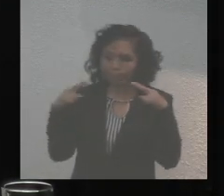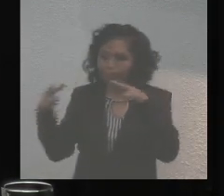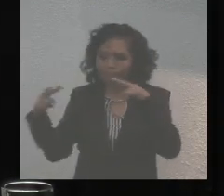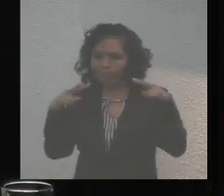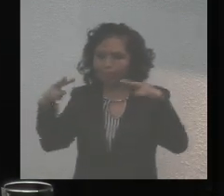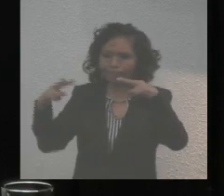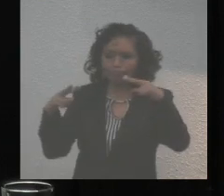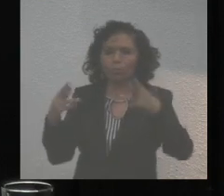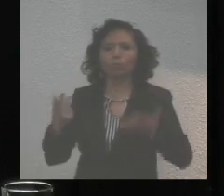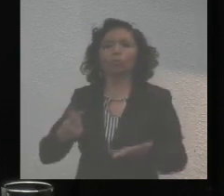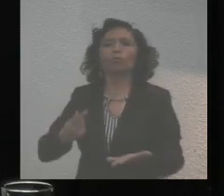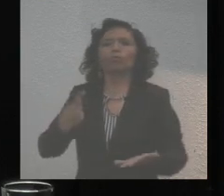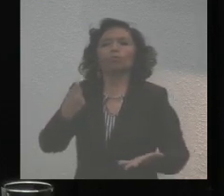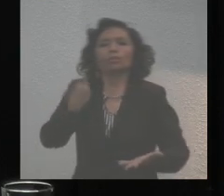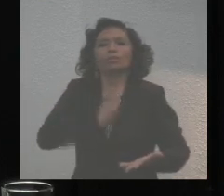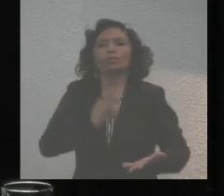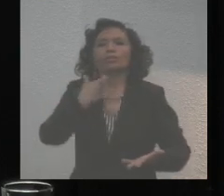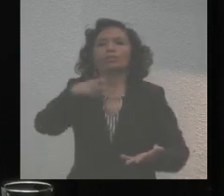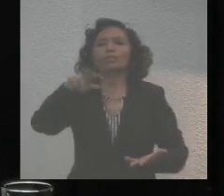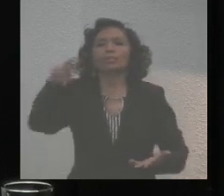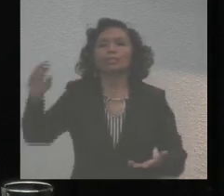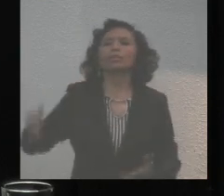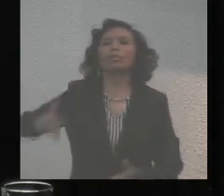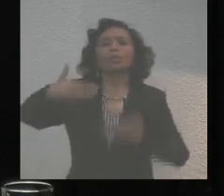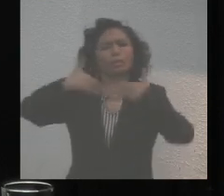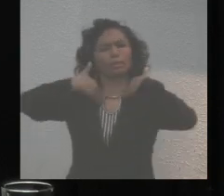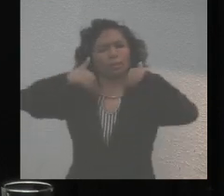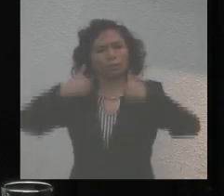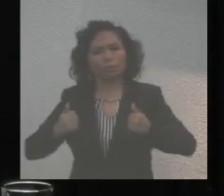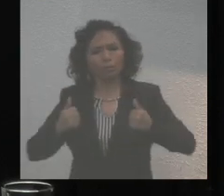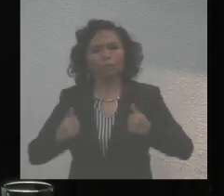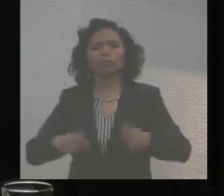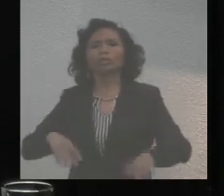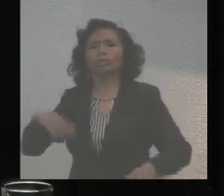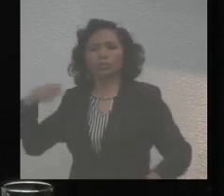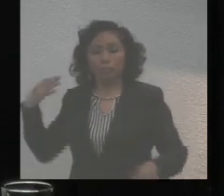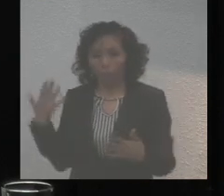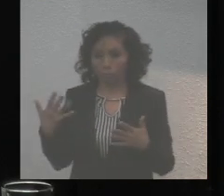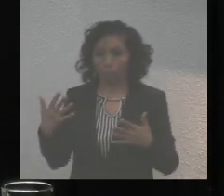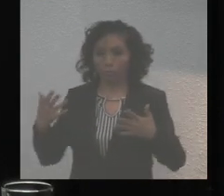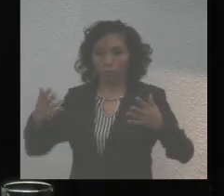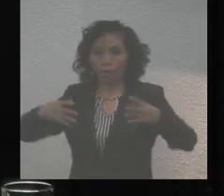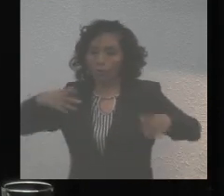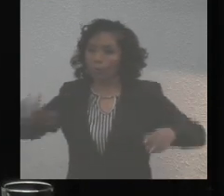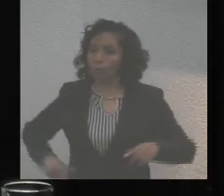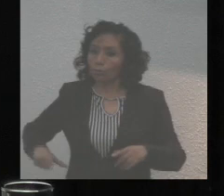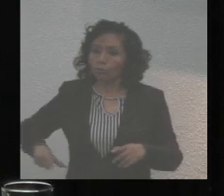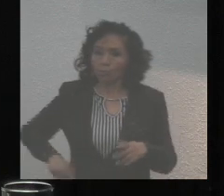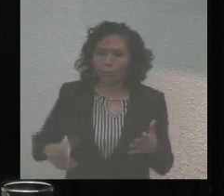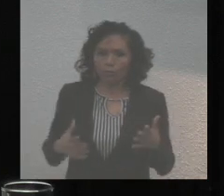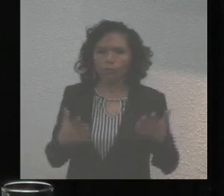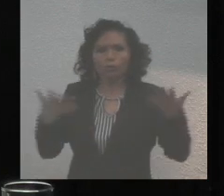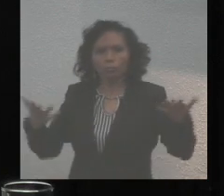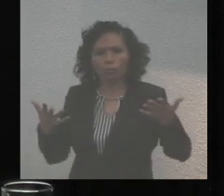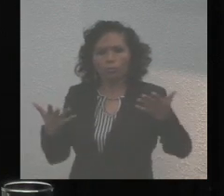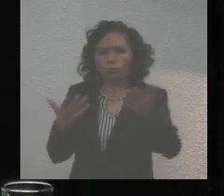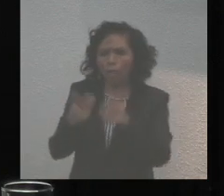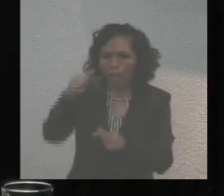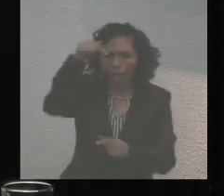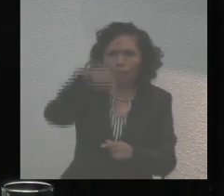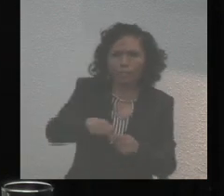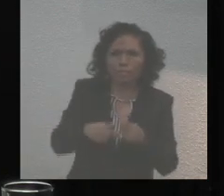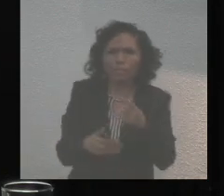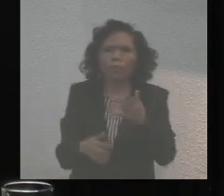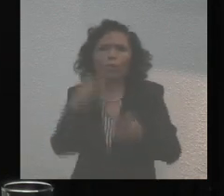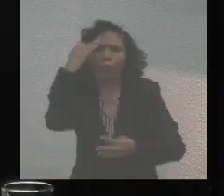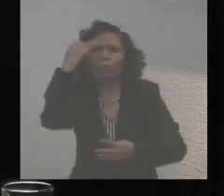como quintanarroenses. Entendamos de una vez por todas que los y las gobernantes somos inquilinos del poder